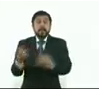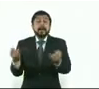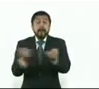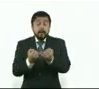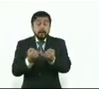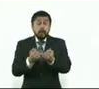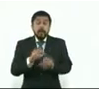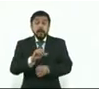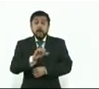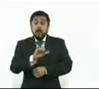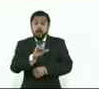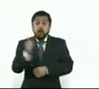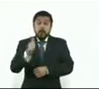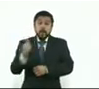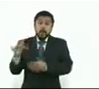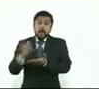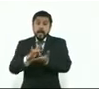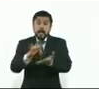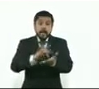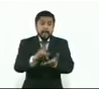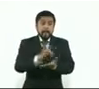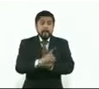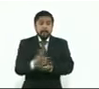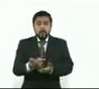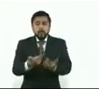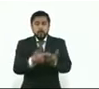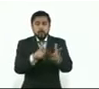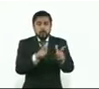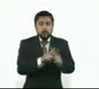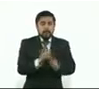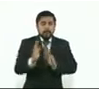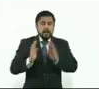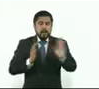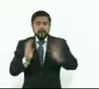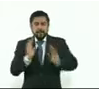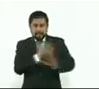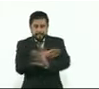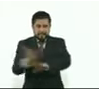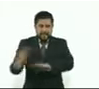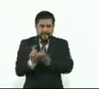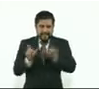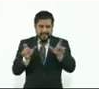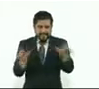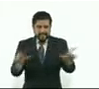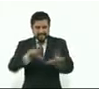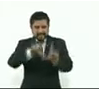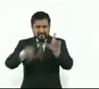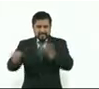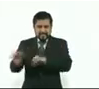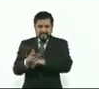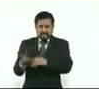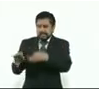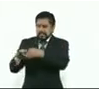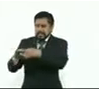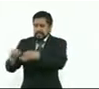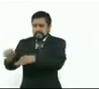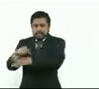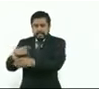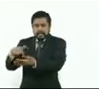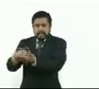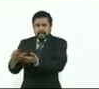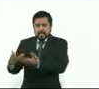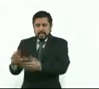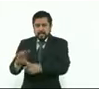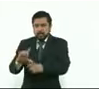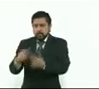Esto es en San Luis Tlaxcaltemalco, en el límite con Tláhuac, ahí pegado a la Comisión de Recursos Naturales, y también